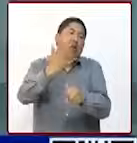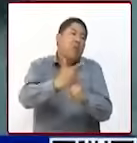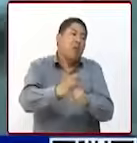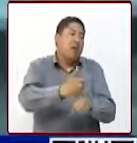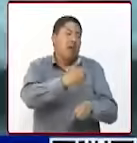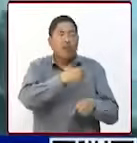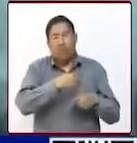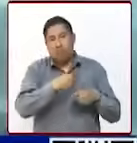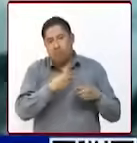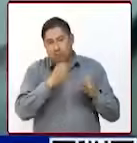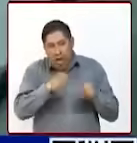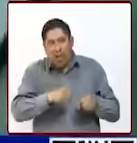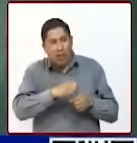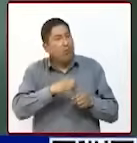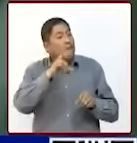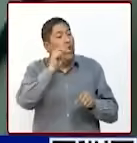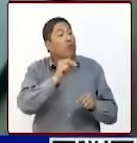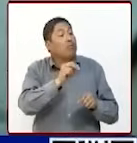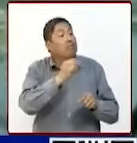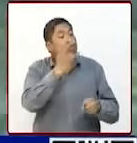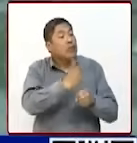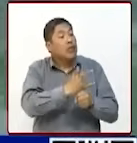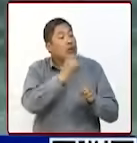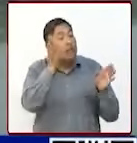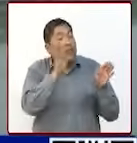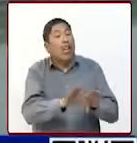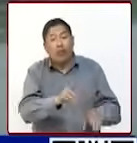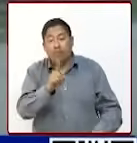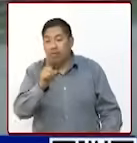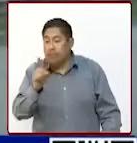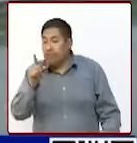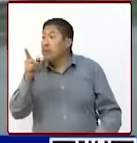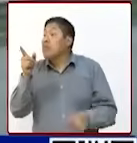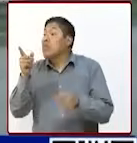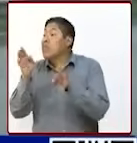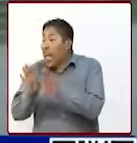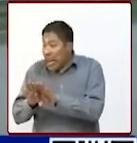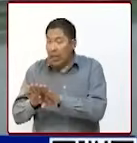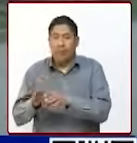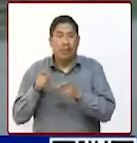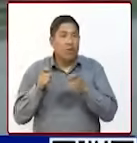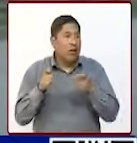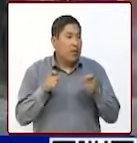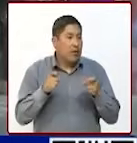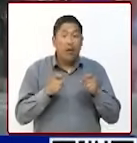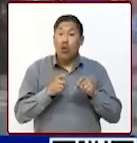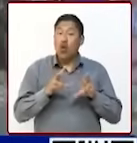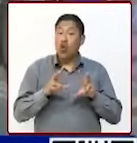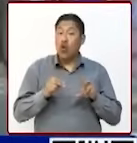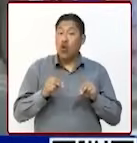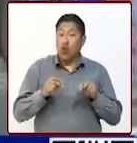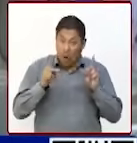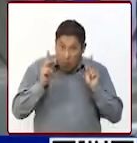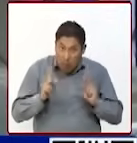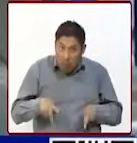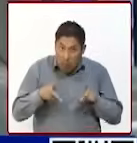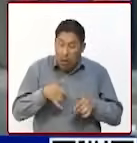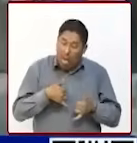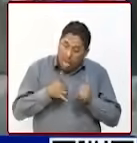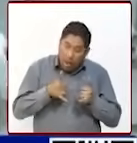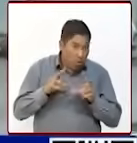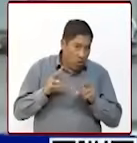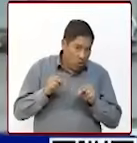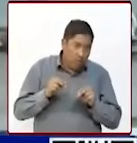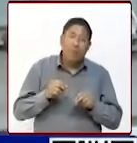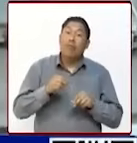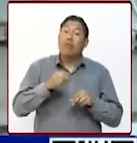alcohólicas. Esto para que ellos puedan cumplir el auto de buen gobierno por el censo. Durante estos controles no se encontraron a infractores. Y recuerde que la venta